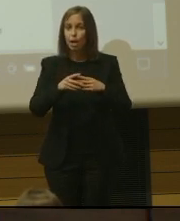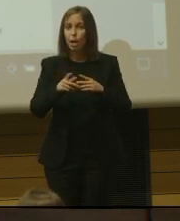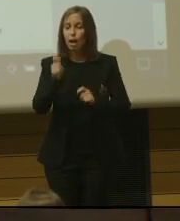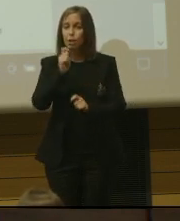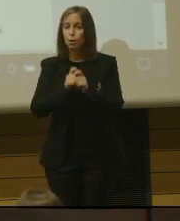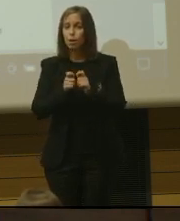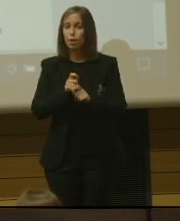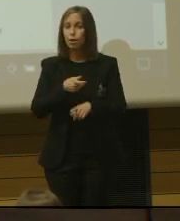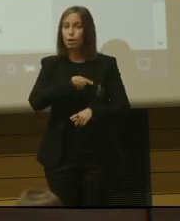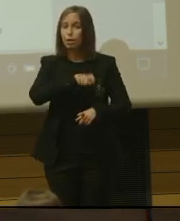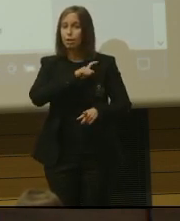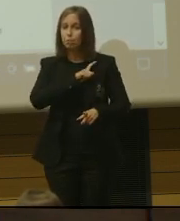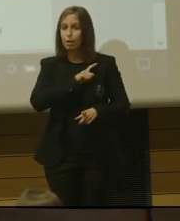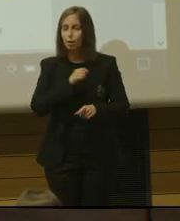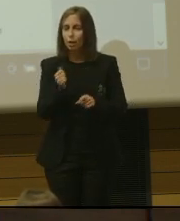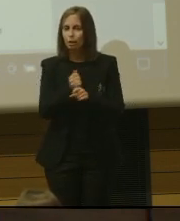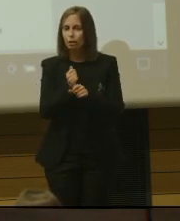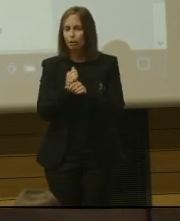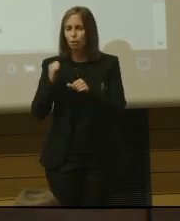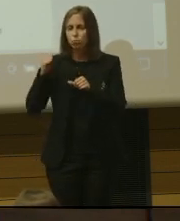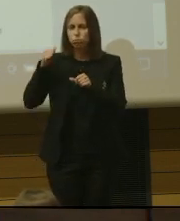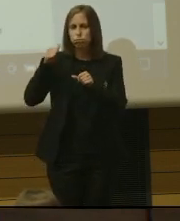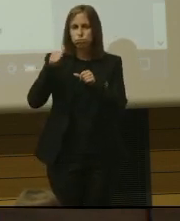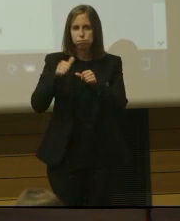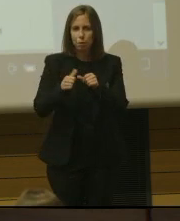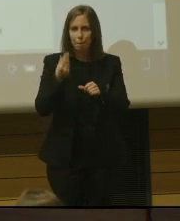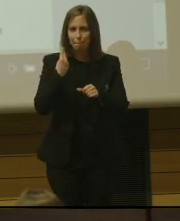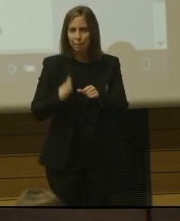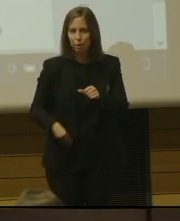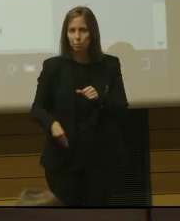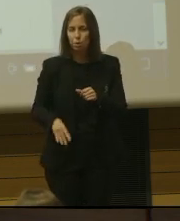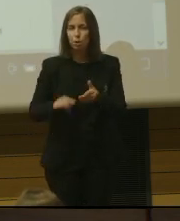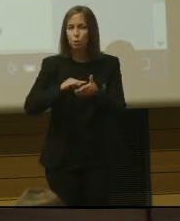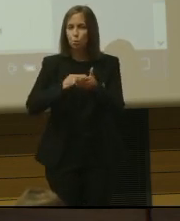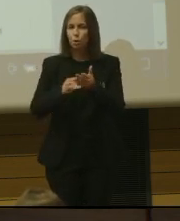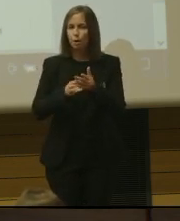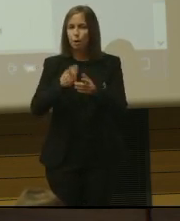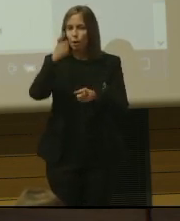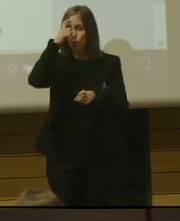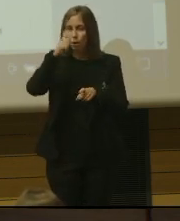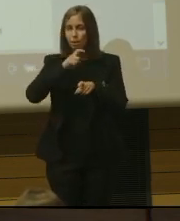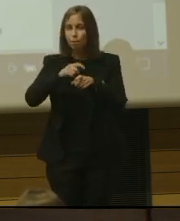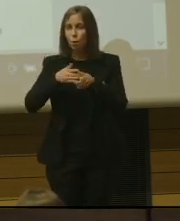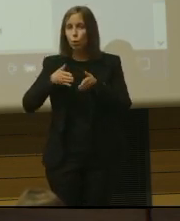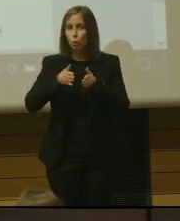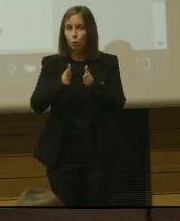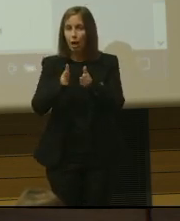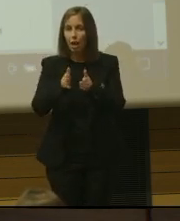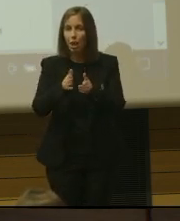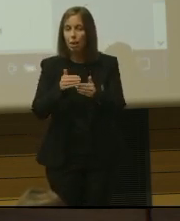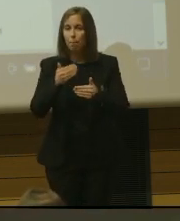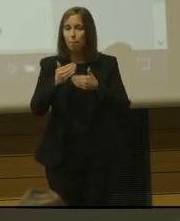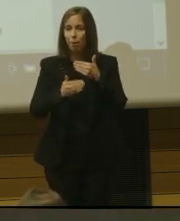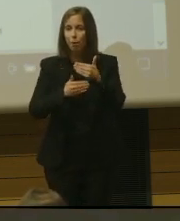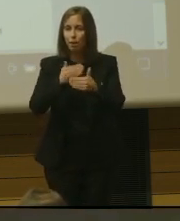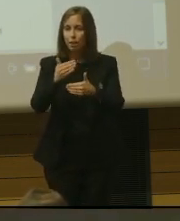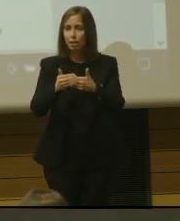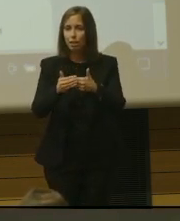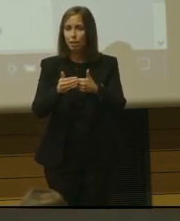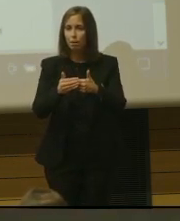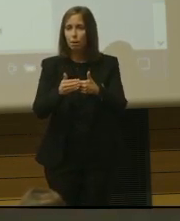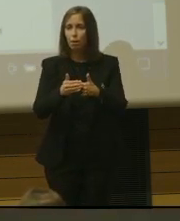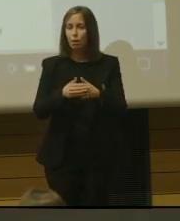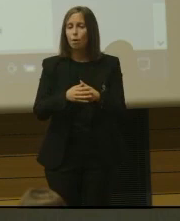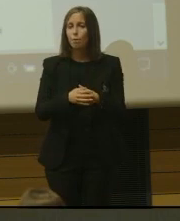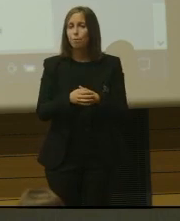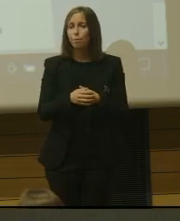muchísimos años haciendo este trabajo, es también un programa cognitivo-conductual, progresivo, más o menos el mismo sistema, alguna sesión más, pero